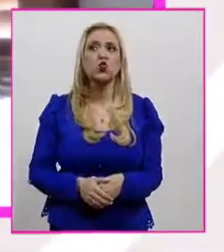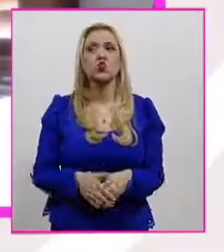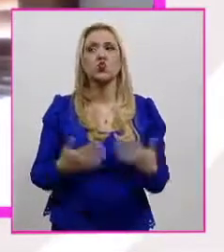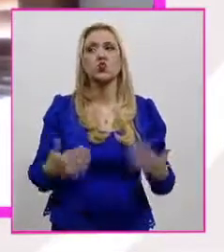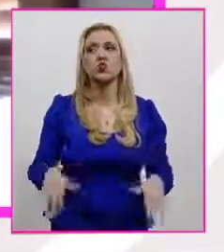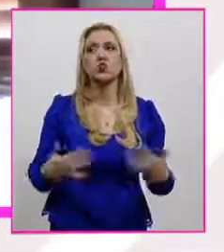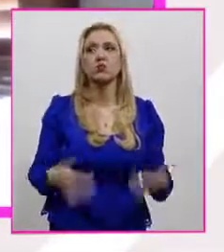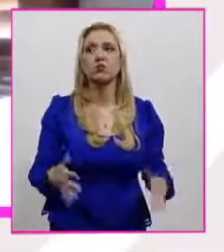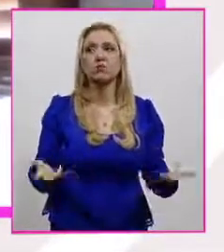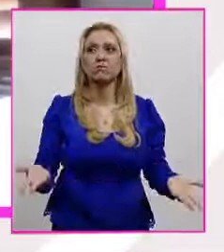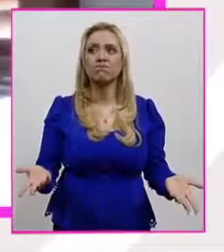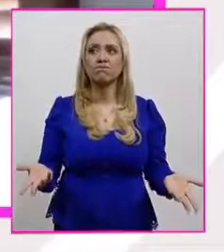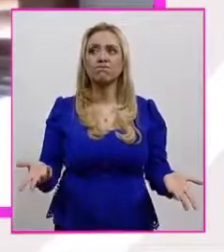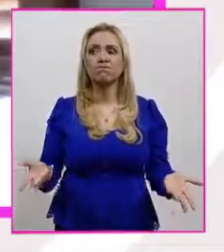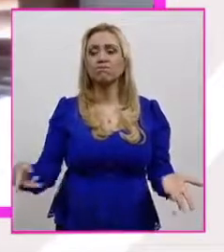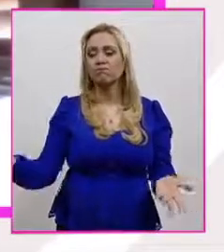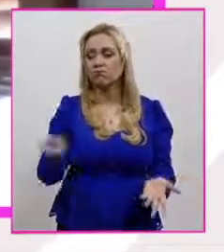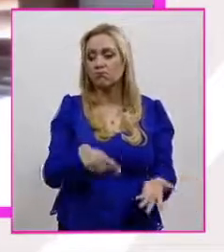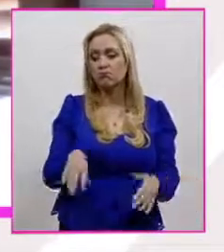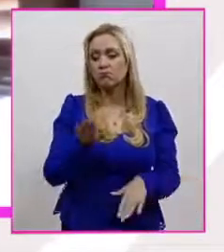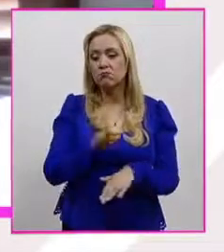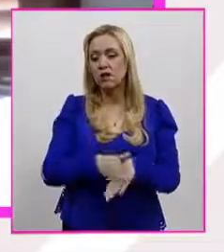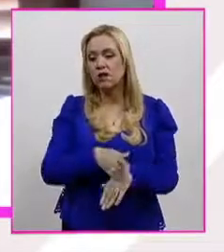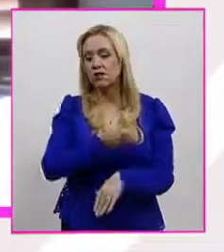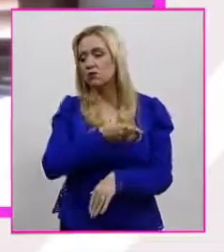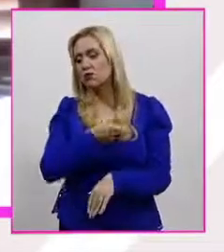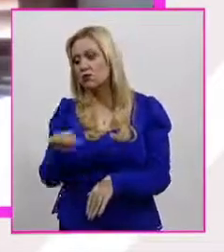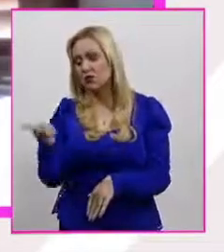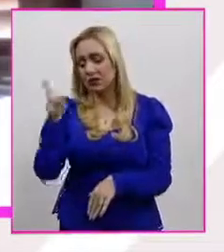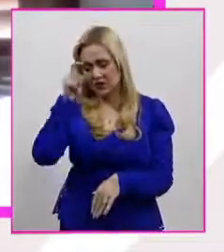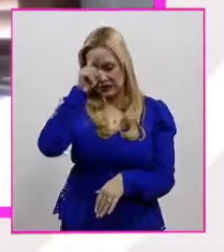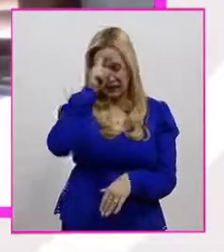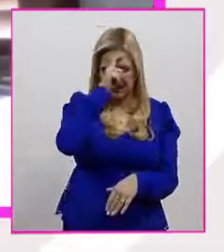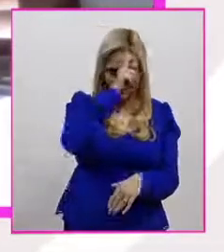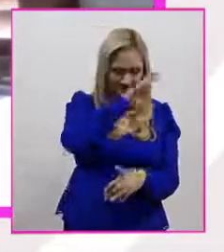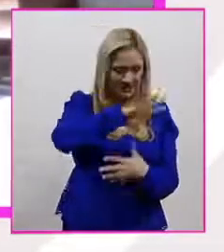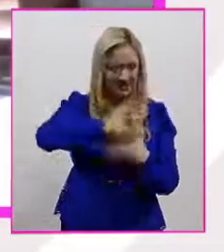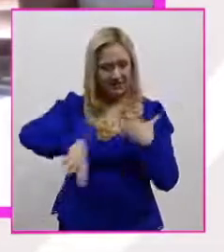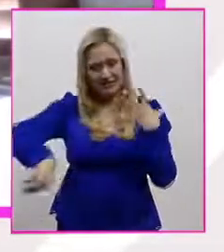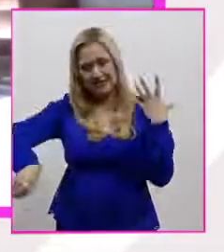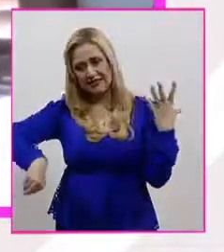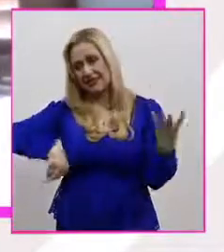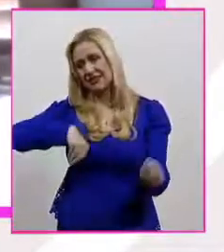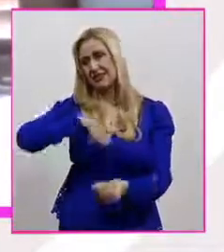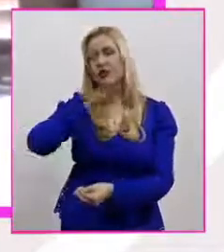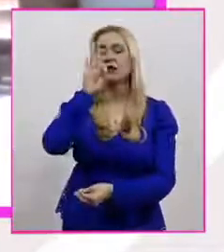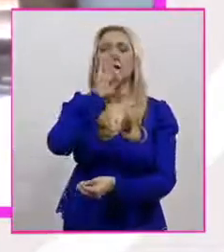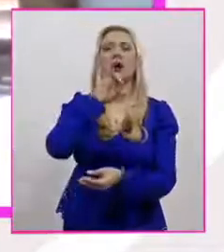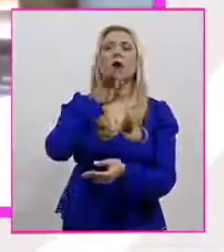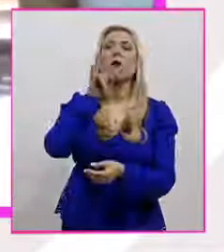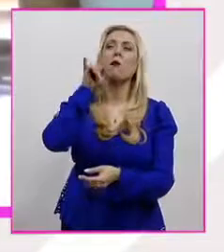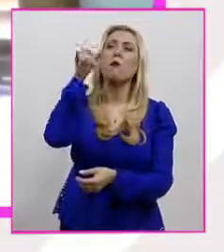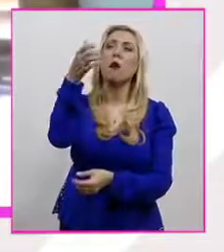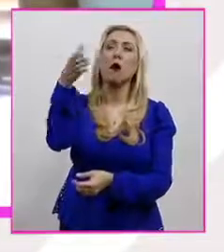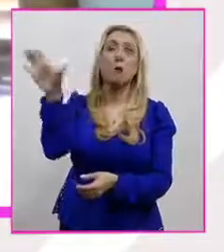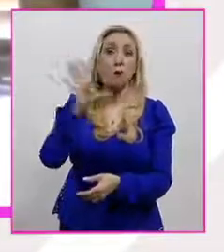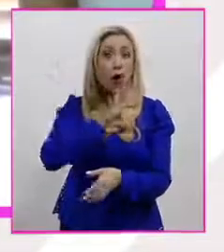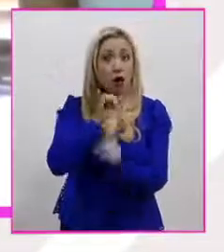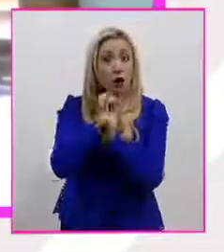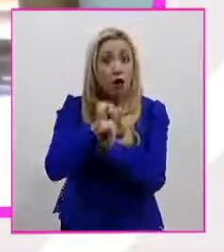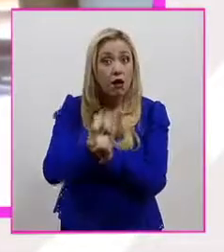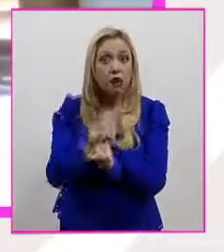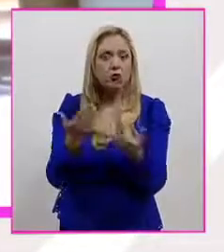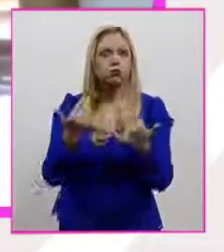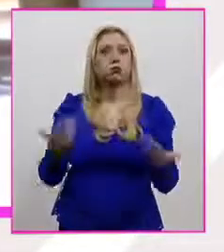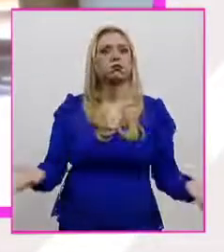estás dejando es a los hogares hacer lo mejor que puedan. Y como hay hogares que tienen más recursos que otros, ellos van a poder hacer